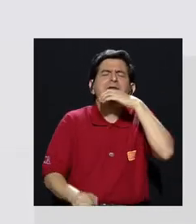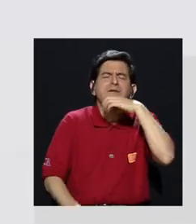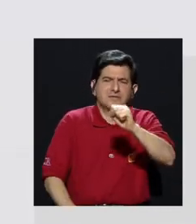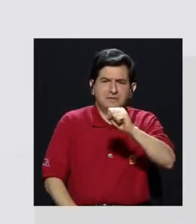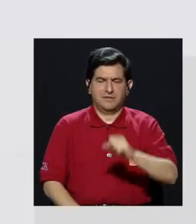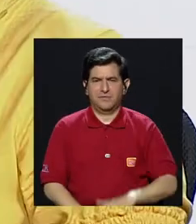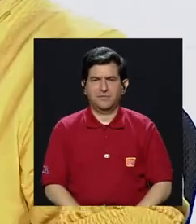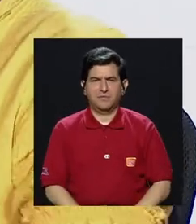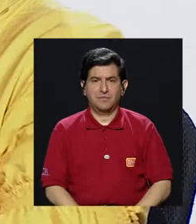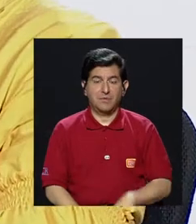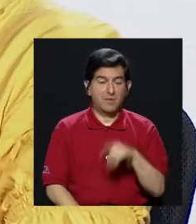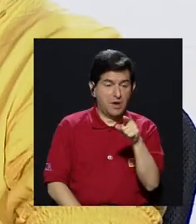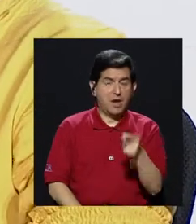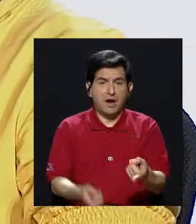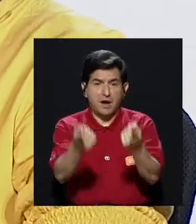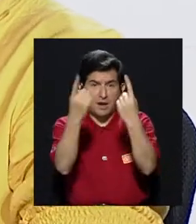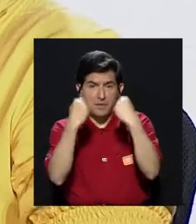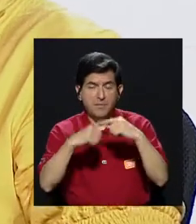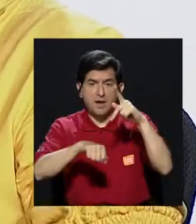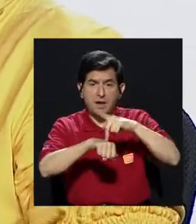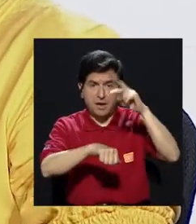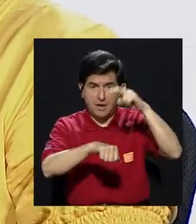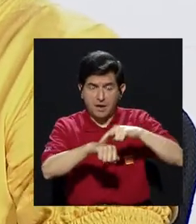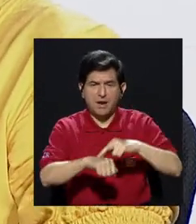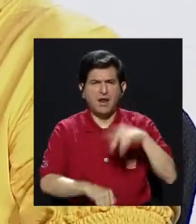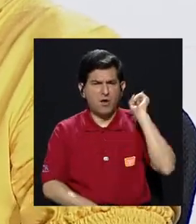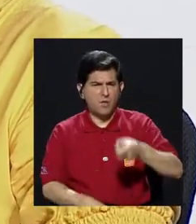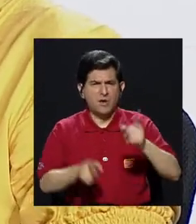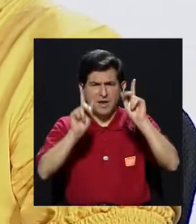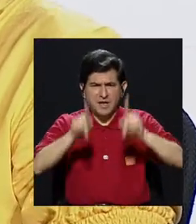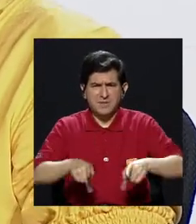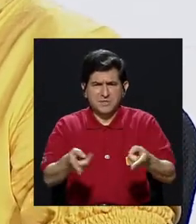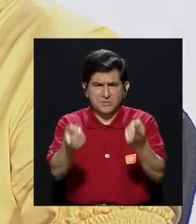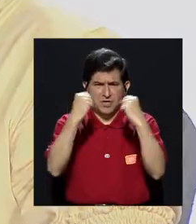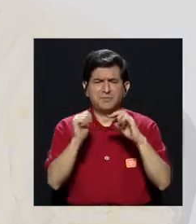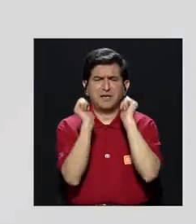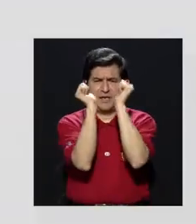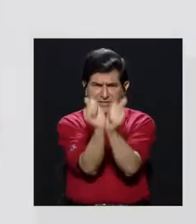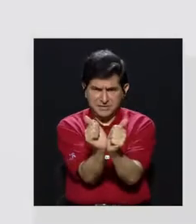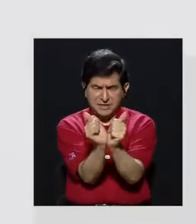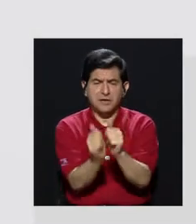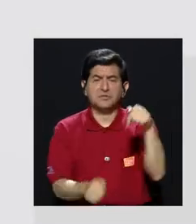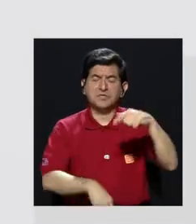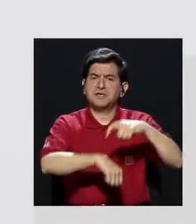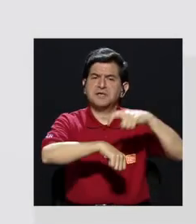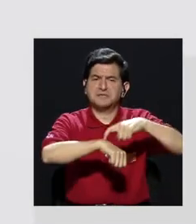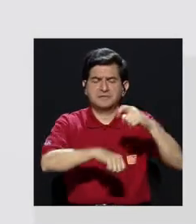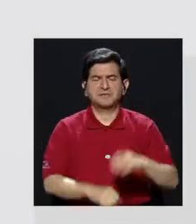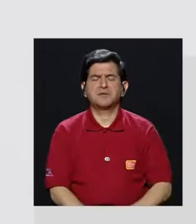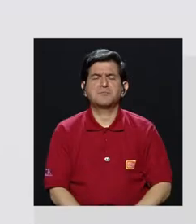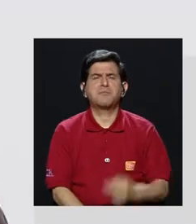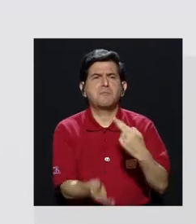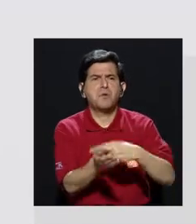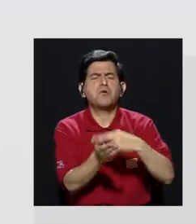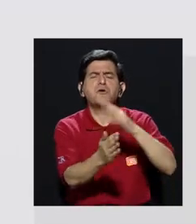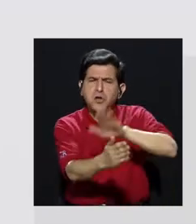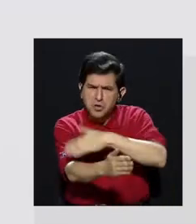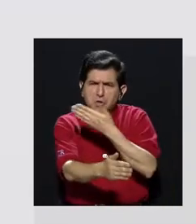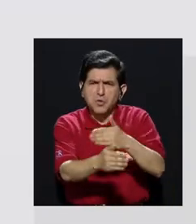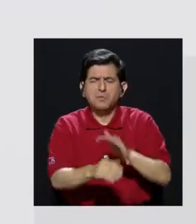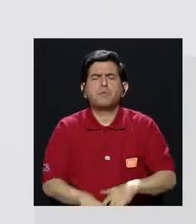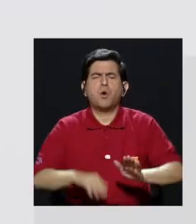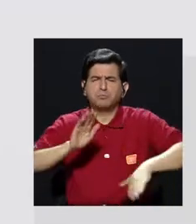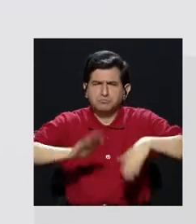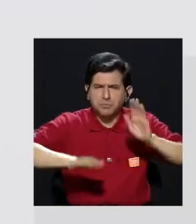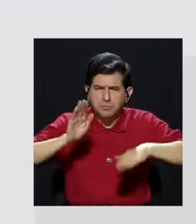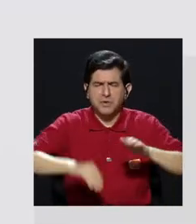antiguo verdad que llega a puerto rico con la atraída forzosa de personas esclavizadas hoy día pues es un ritmo muy musical con